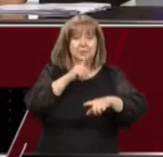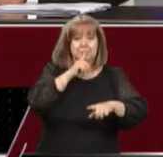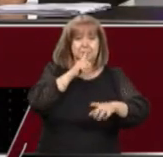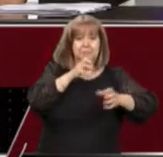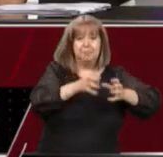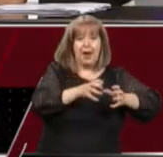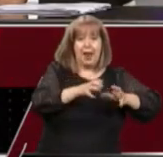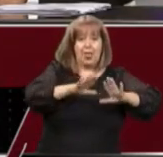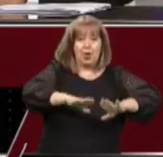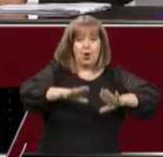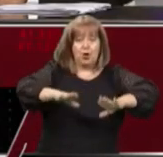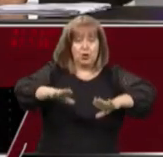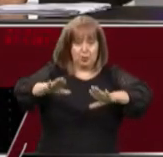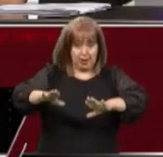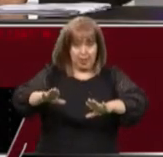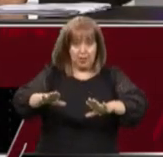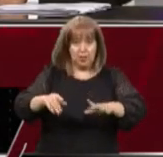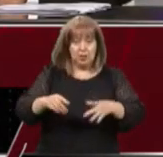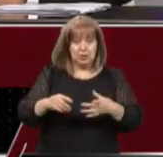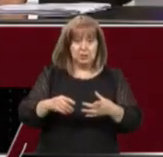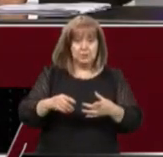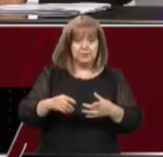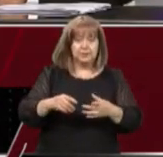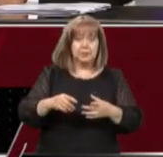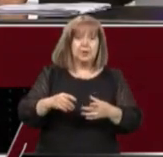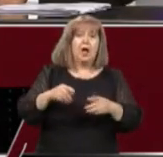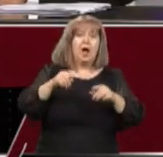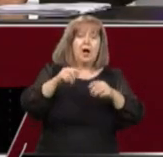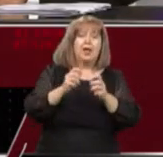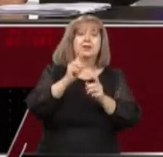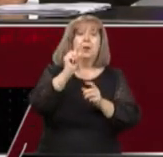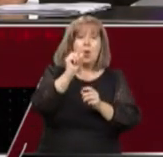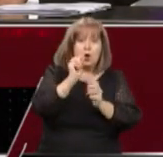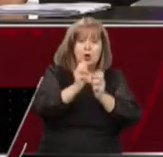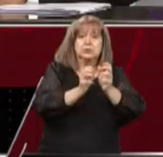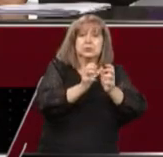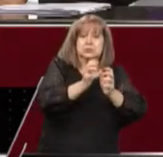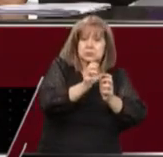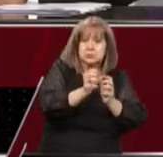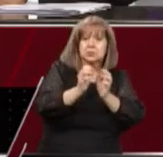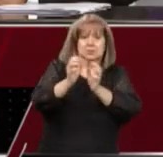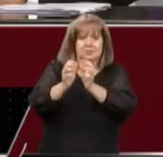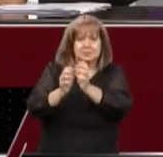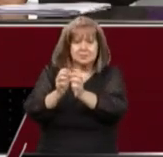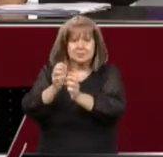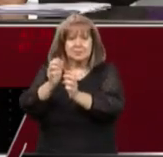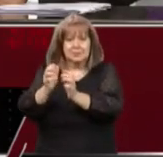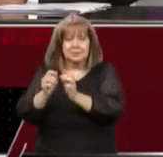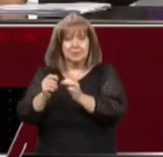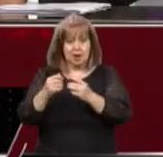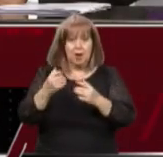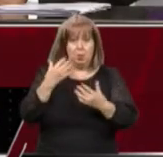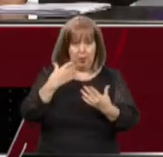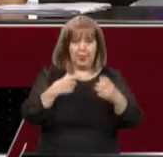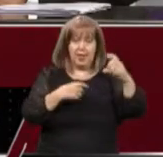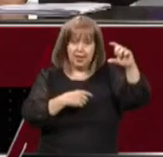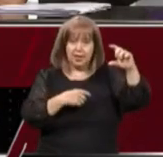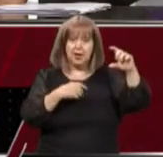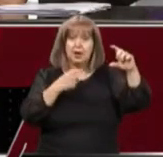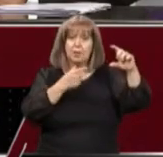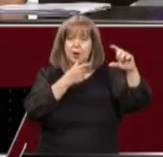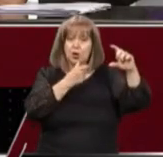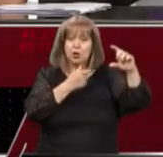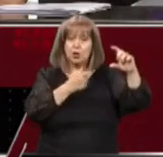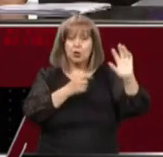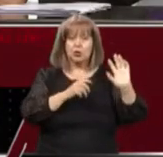se van arreglando a un porcentaje mayor pero no al cien Puede que haya muchas zonas que reciban el agua así no no